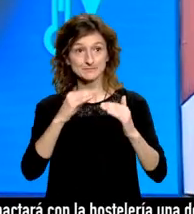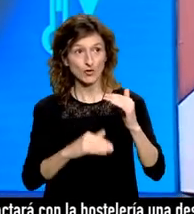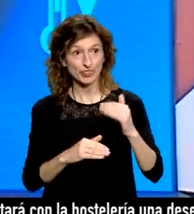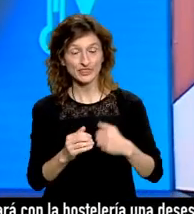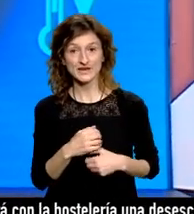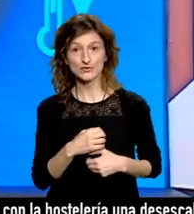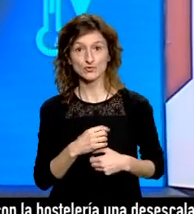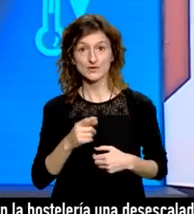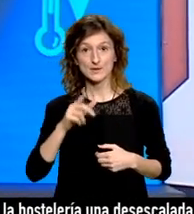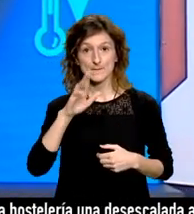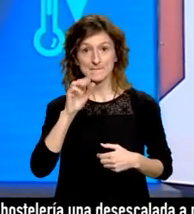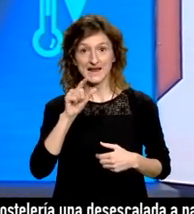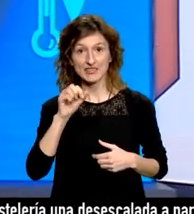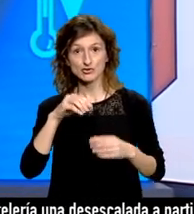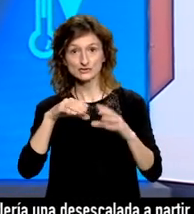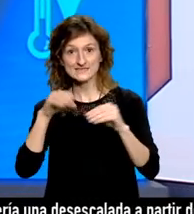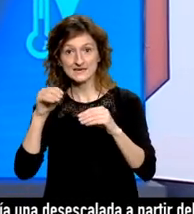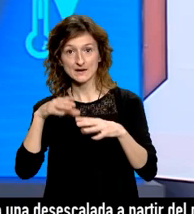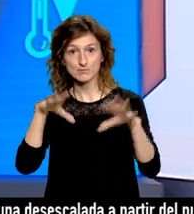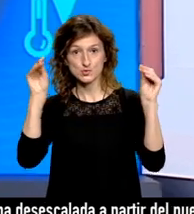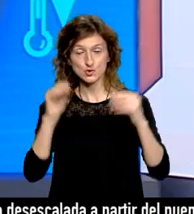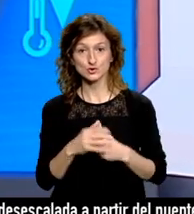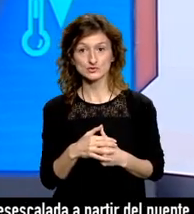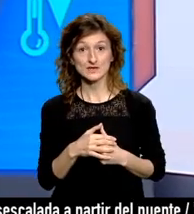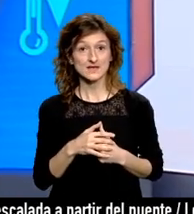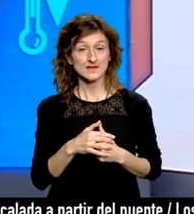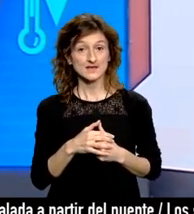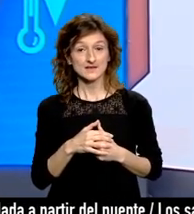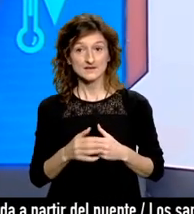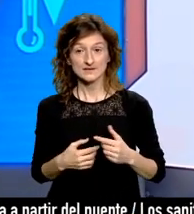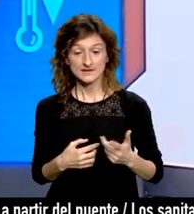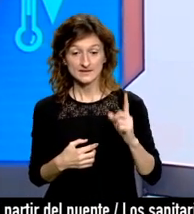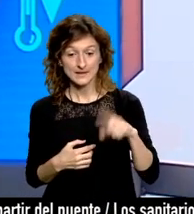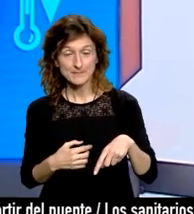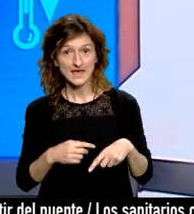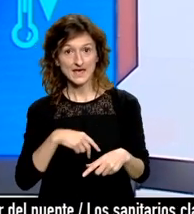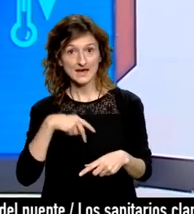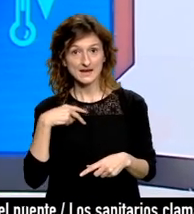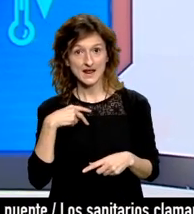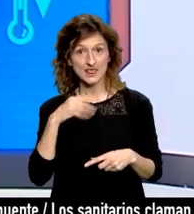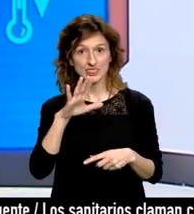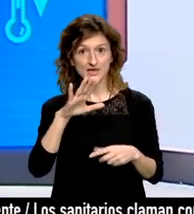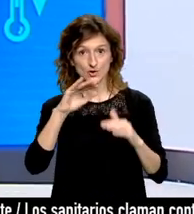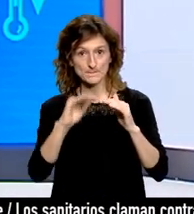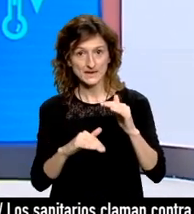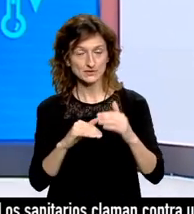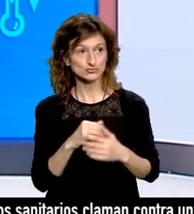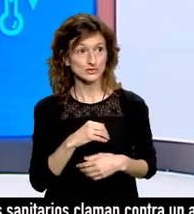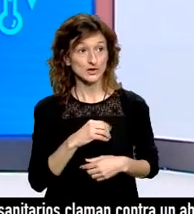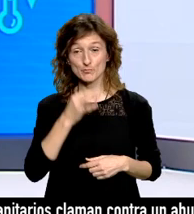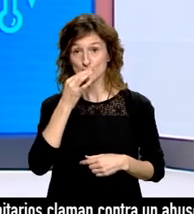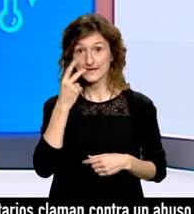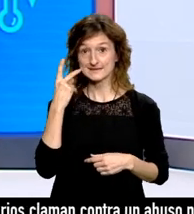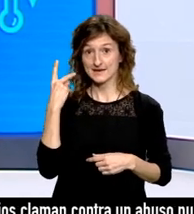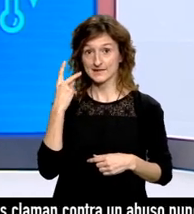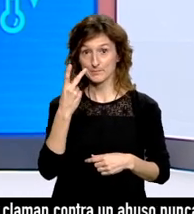han bajado en Palacios de la Sierra, en Burgos, y en general en toda la comunidad hemos amanecido por debajo de los 5. Por la tarde vemos